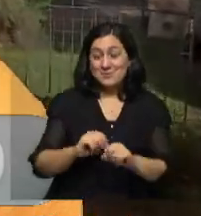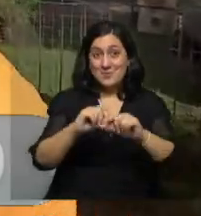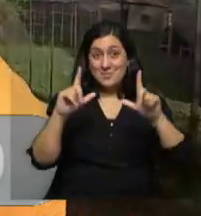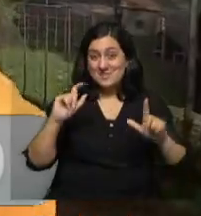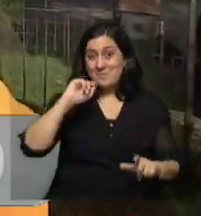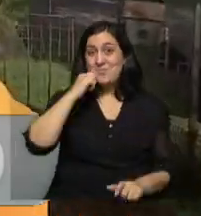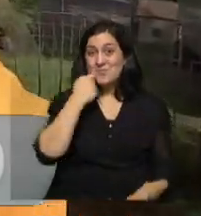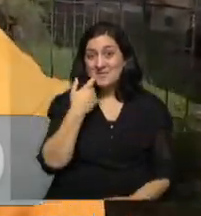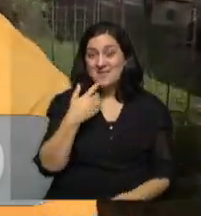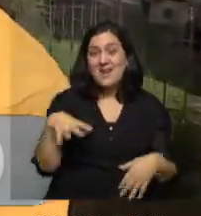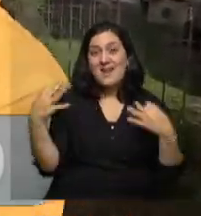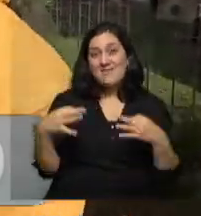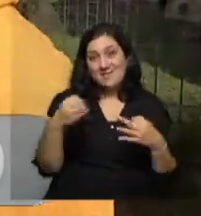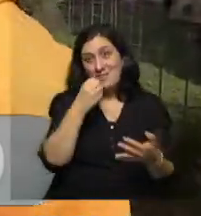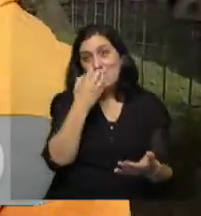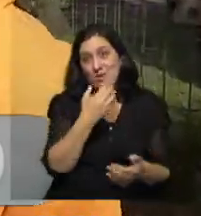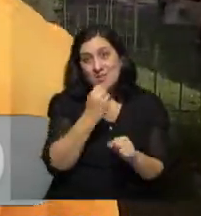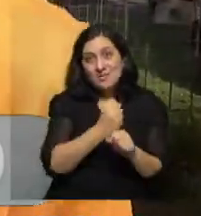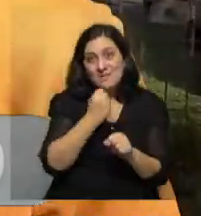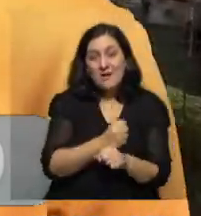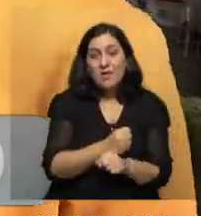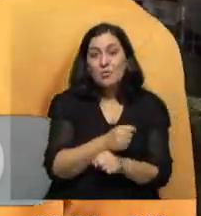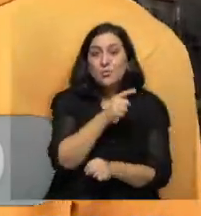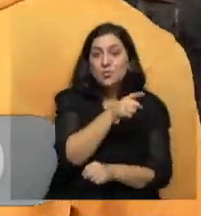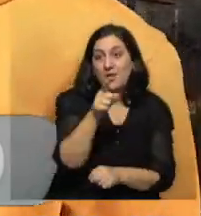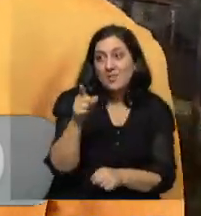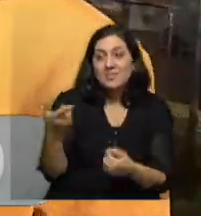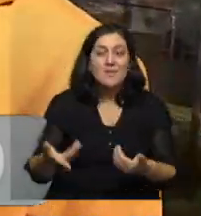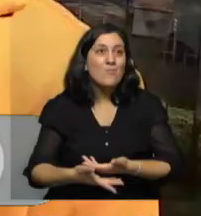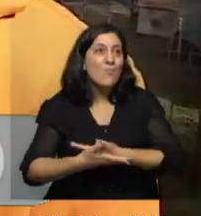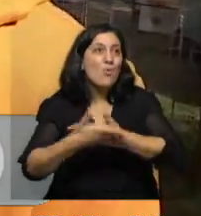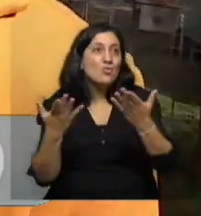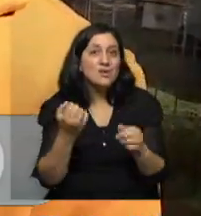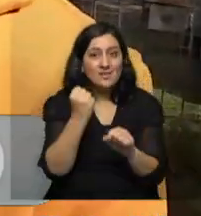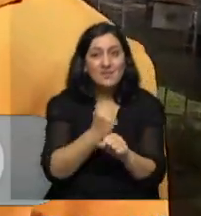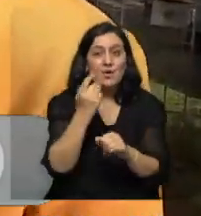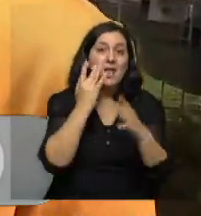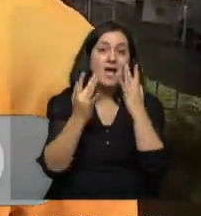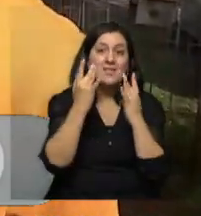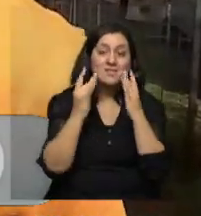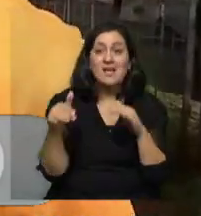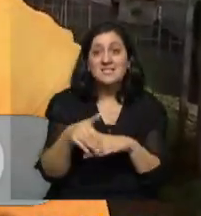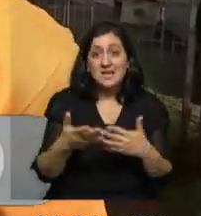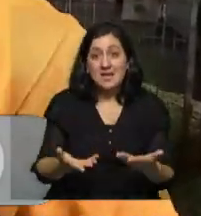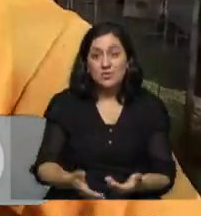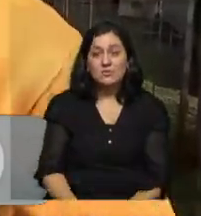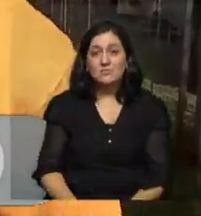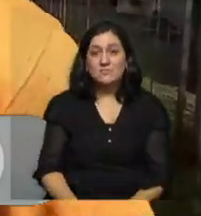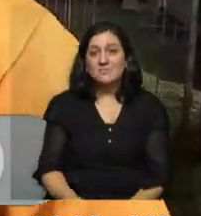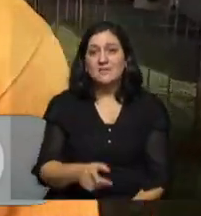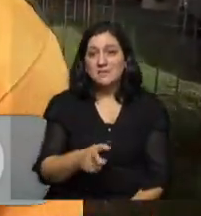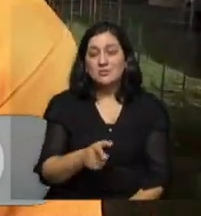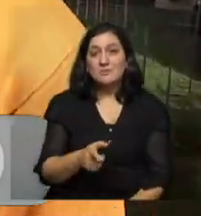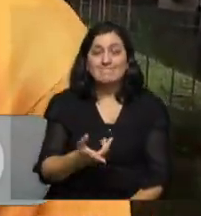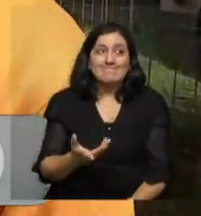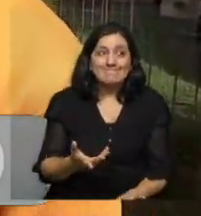divina, muy grata. La verdad que está buenísimo el trabajo que hacen ustedes de visibilizar el laburo de los artistas callejeros, que es algo que está